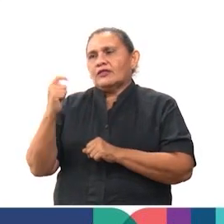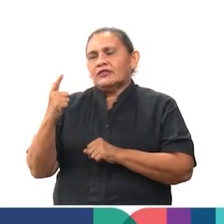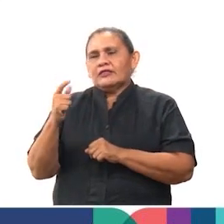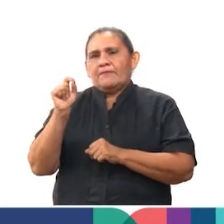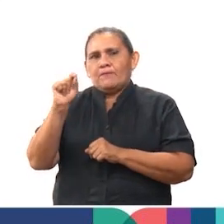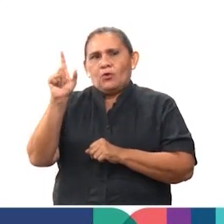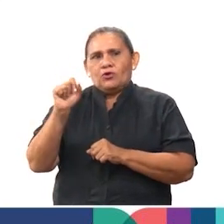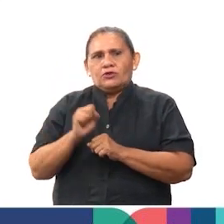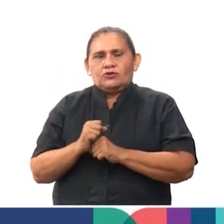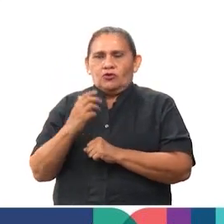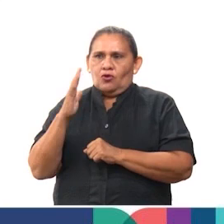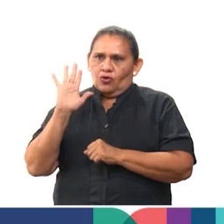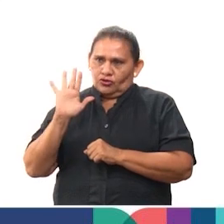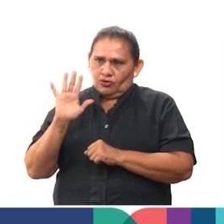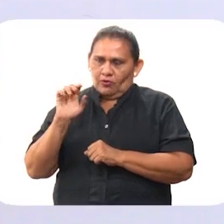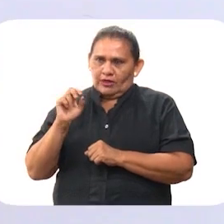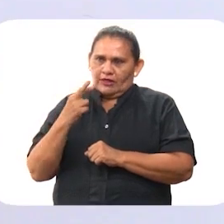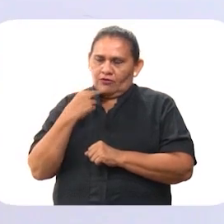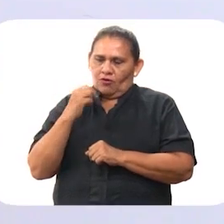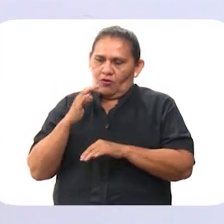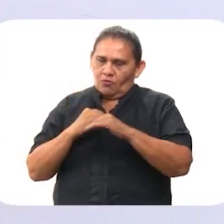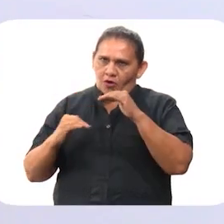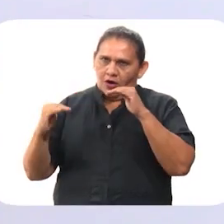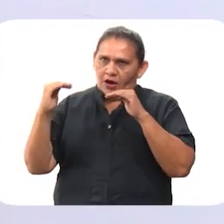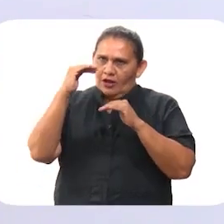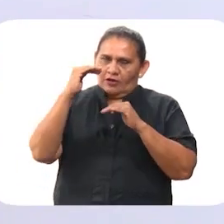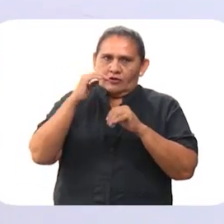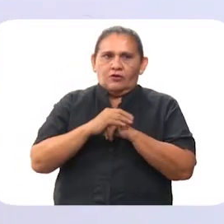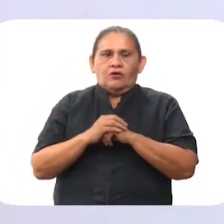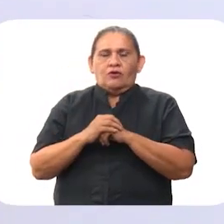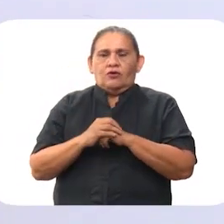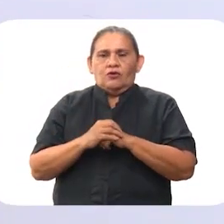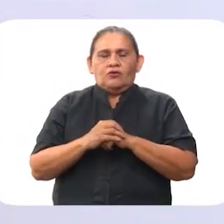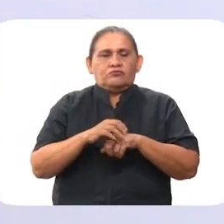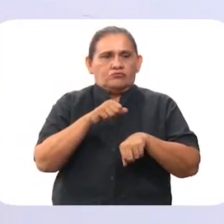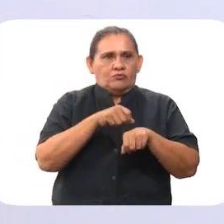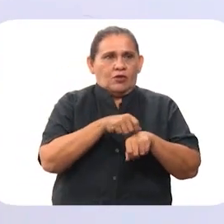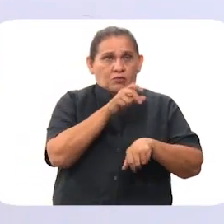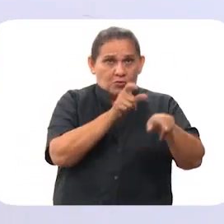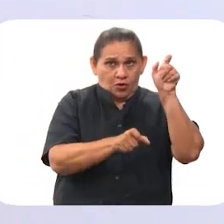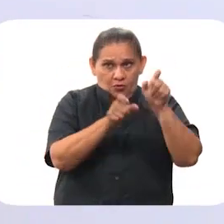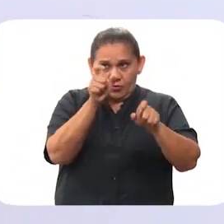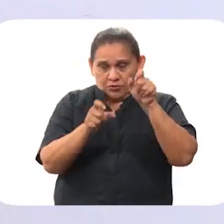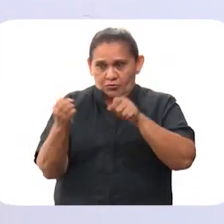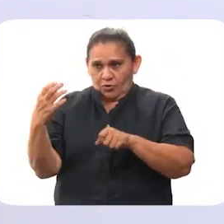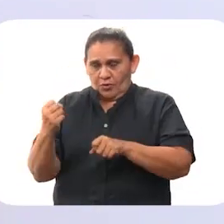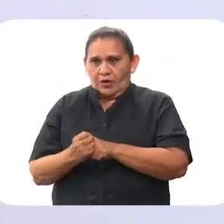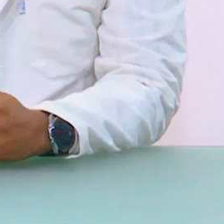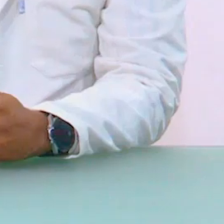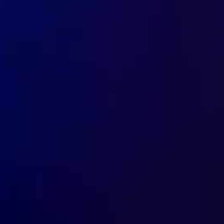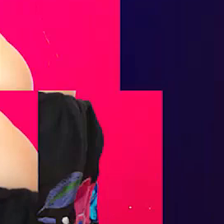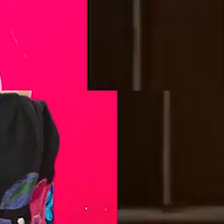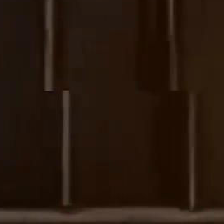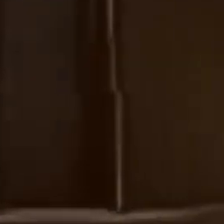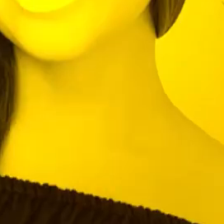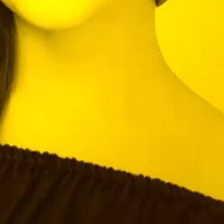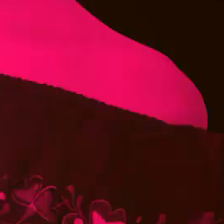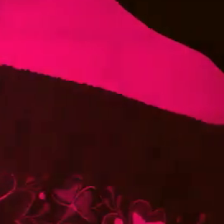47.9% yanil, chak yetel tubin unakal. Uyesa hilo le semáforo y chile pisquina, kuchik besiko be, chak kankan yanil.